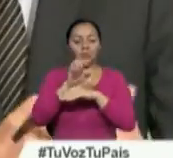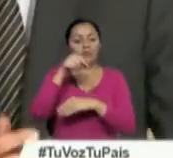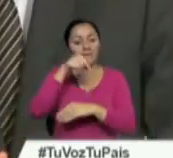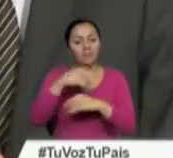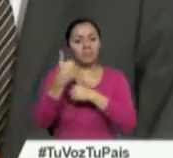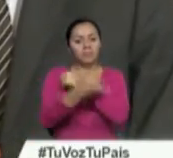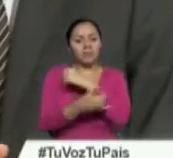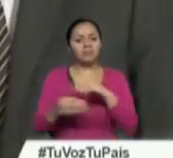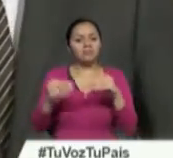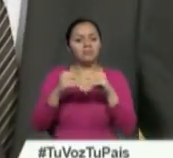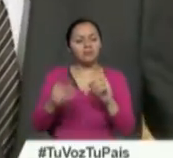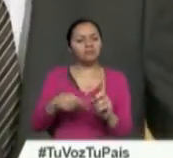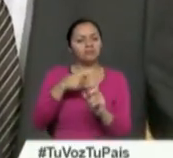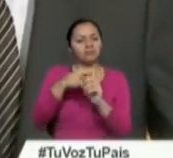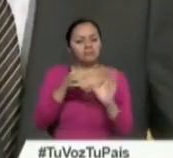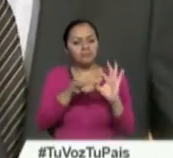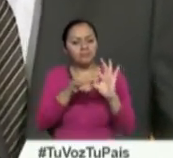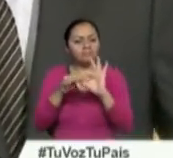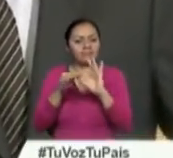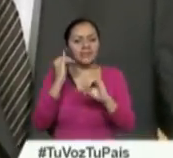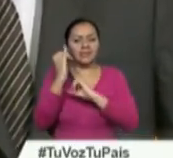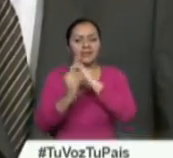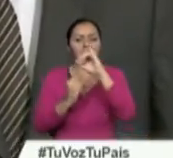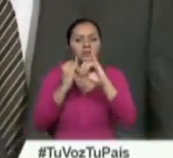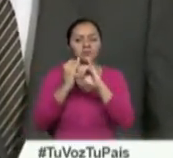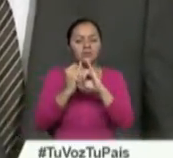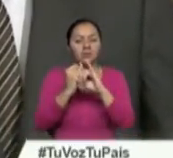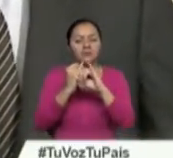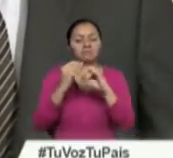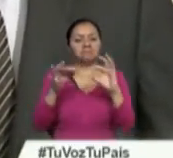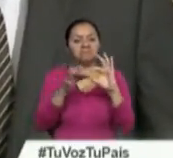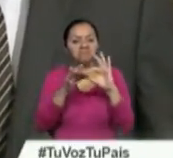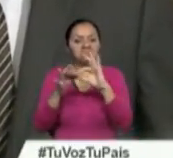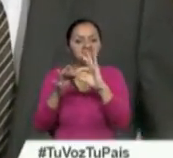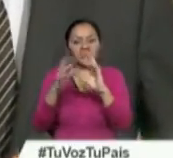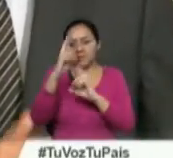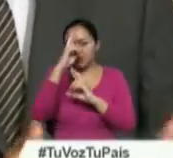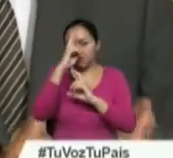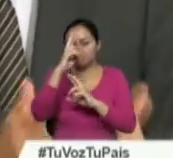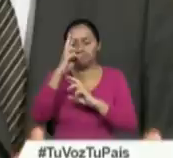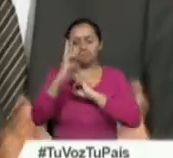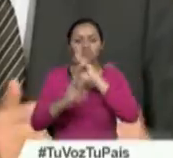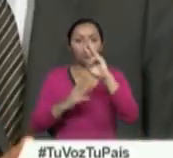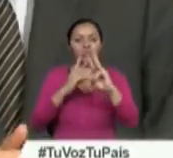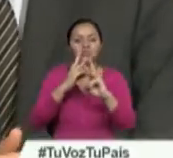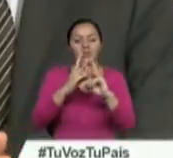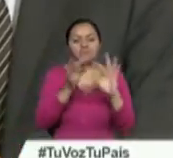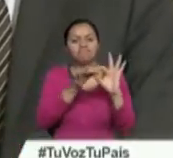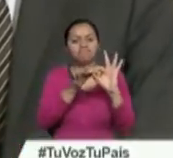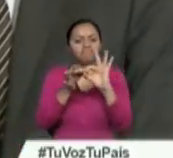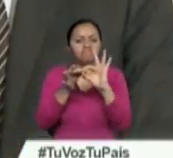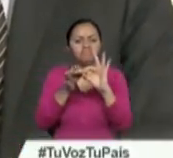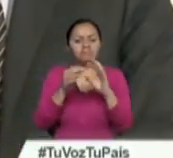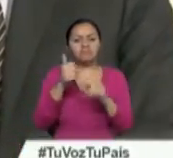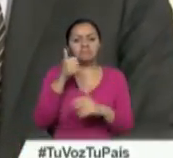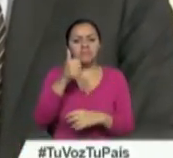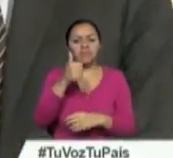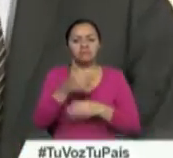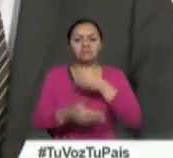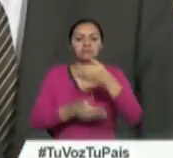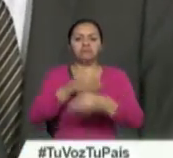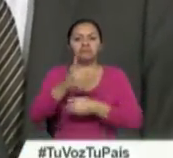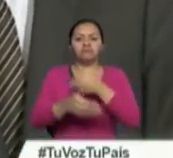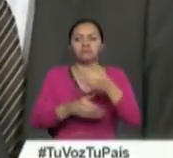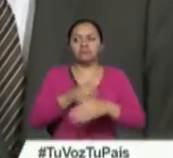se afianza en sus relaciones internacionales, un país que goza de respeto mundial, un país que hoy va a presidir pues, el